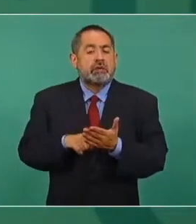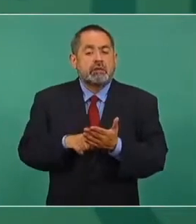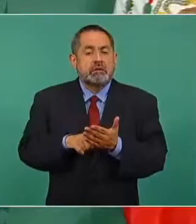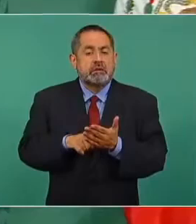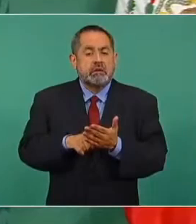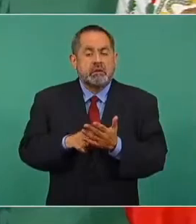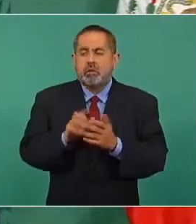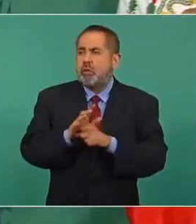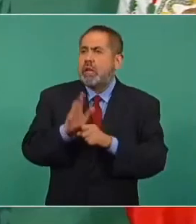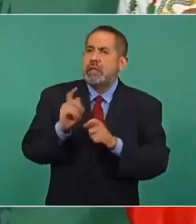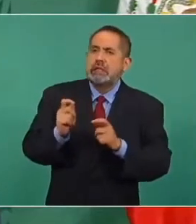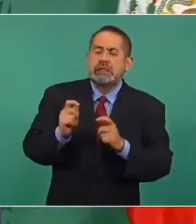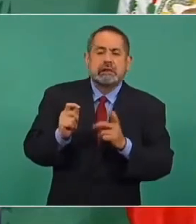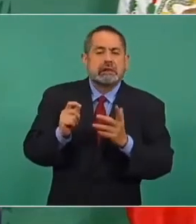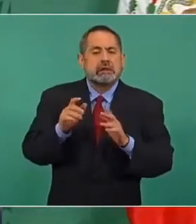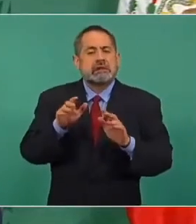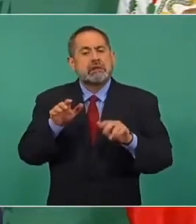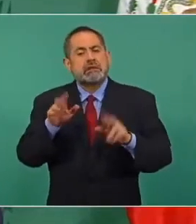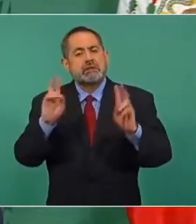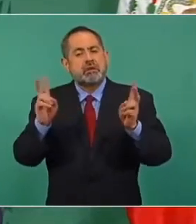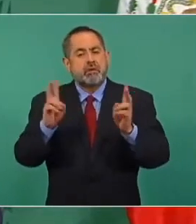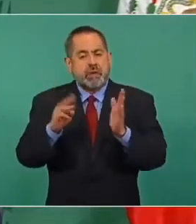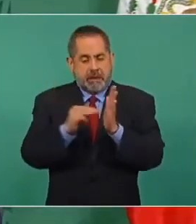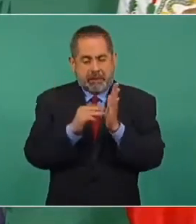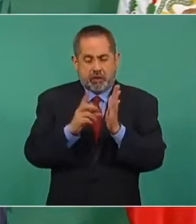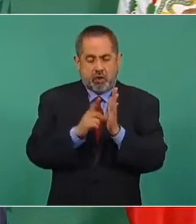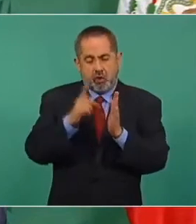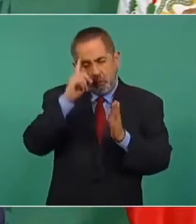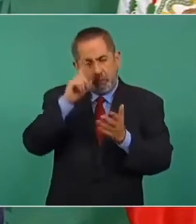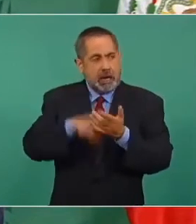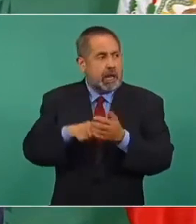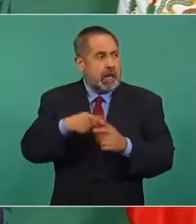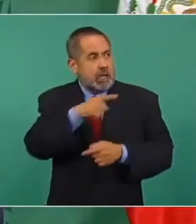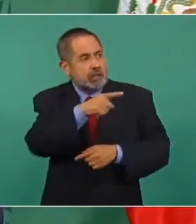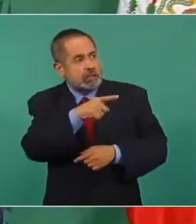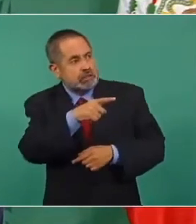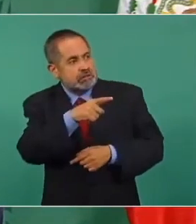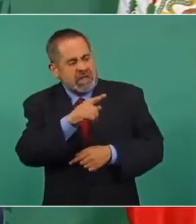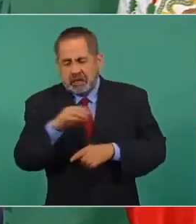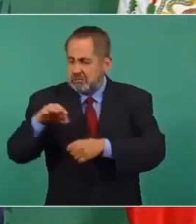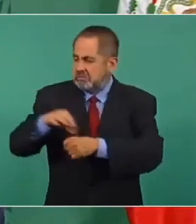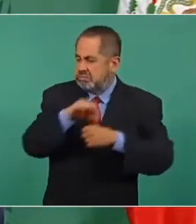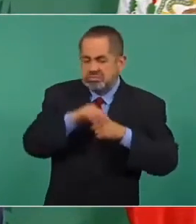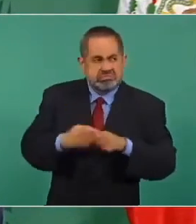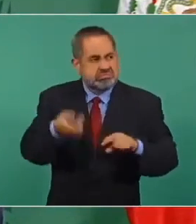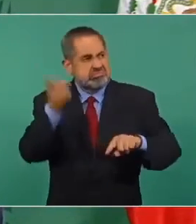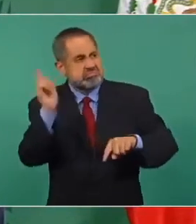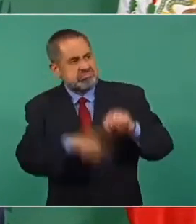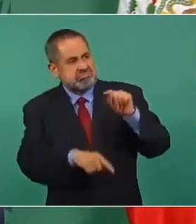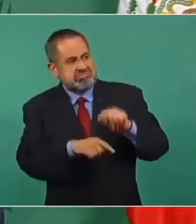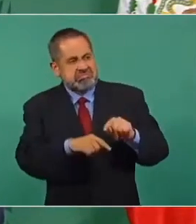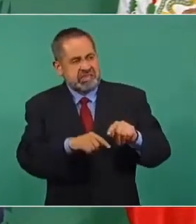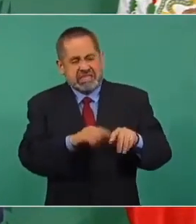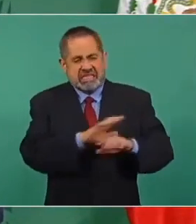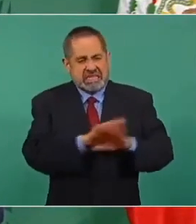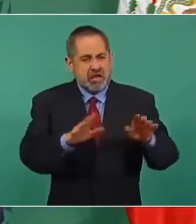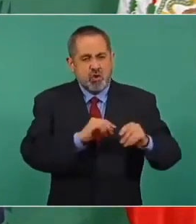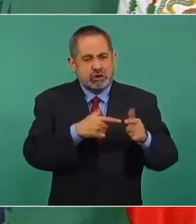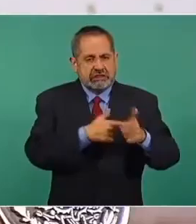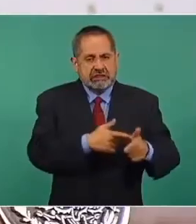del método de la revocación del mandato. Así se le conoce.